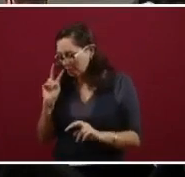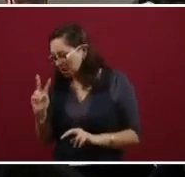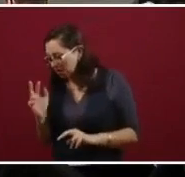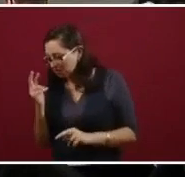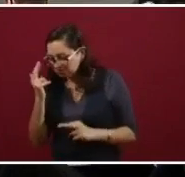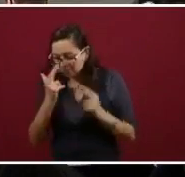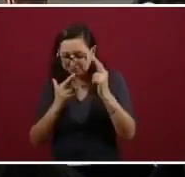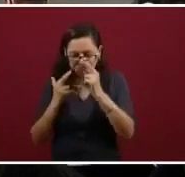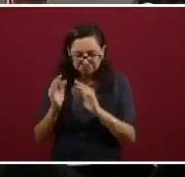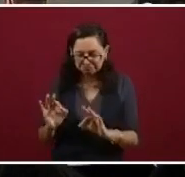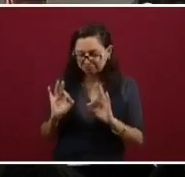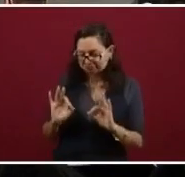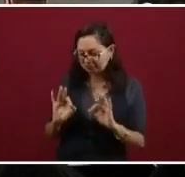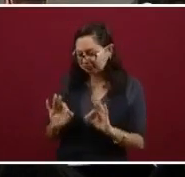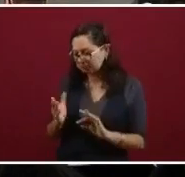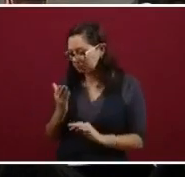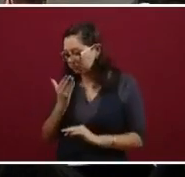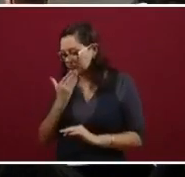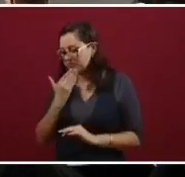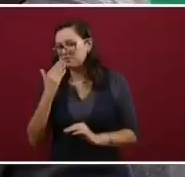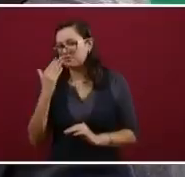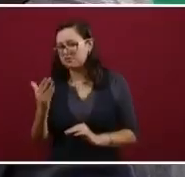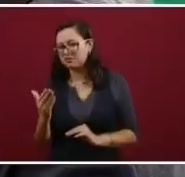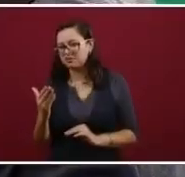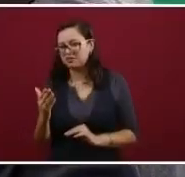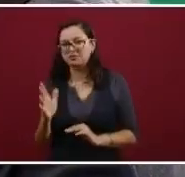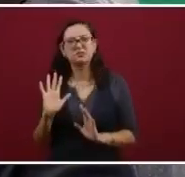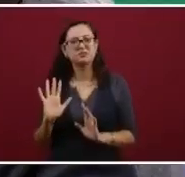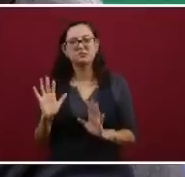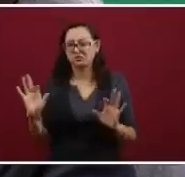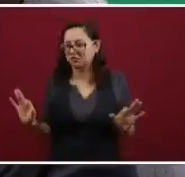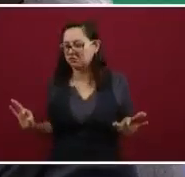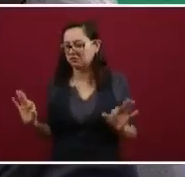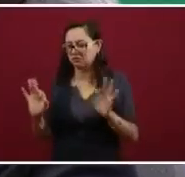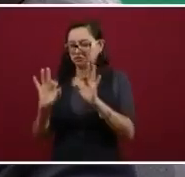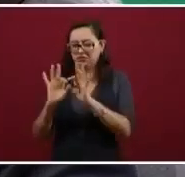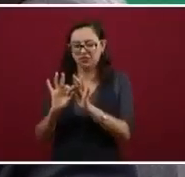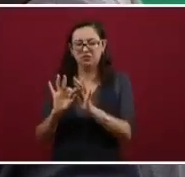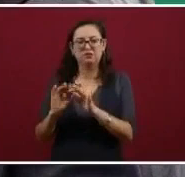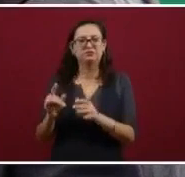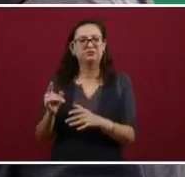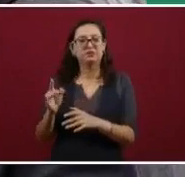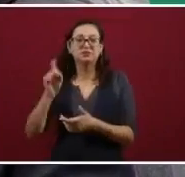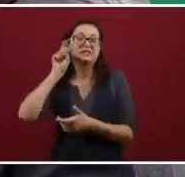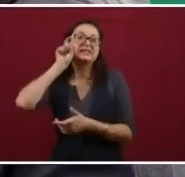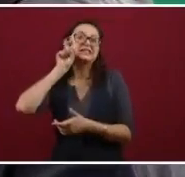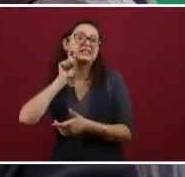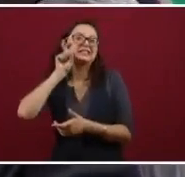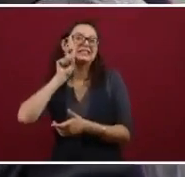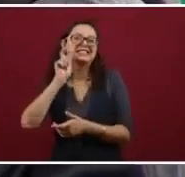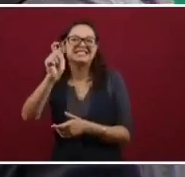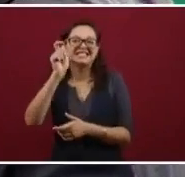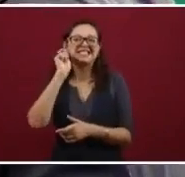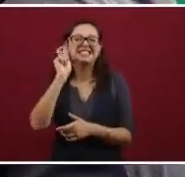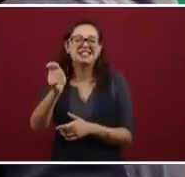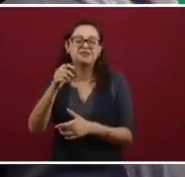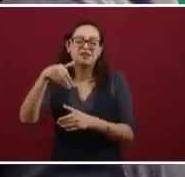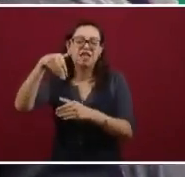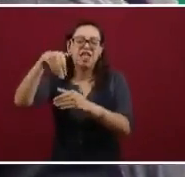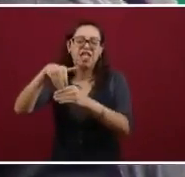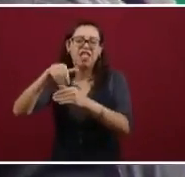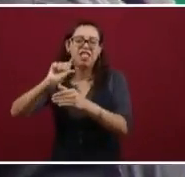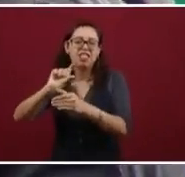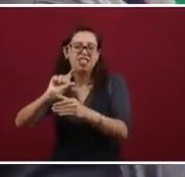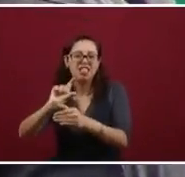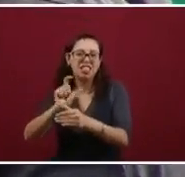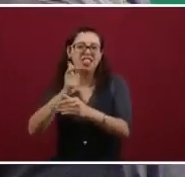que en el mercado negro el mismo fabricante de la bomba está vendiendo por abajo del agua el rastrillo, porque si no, no se pudiera adaptar